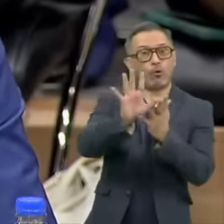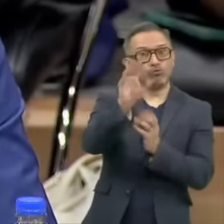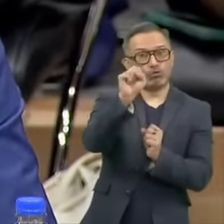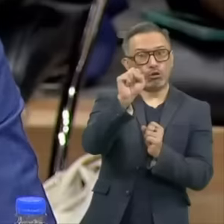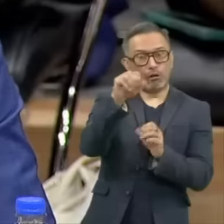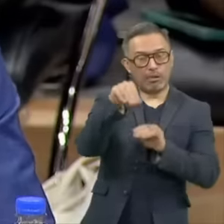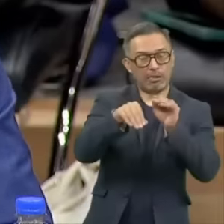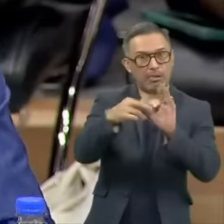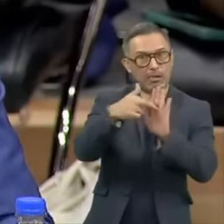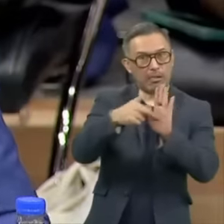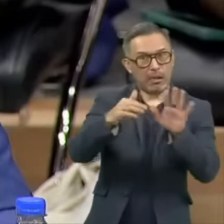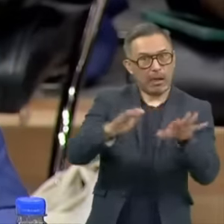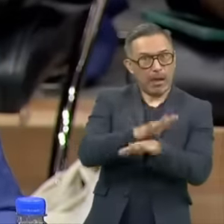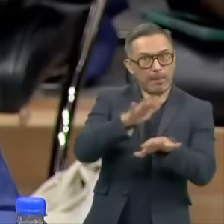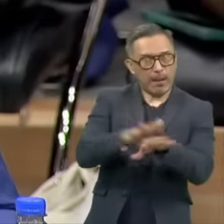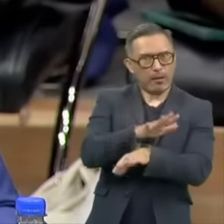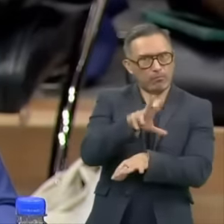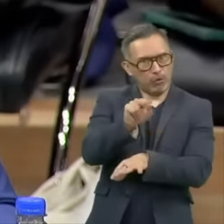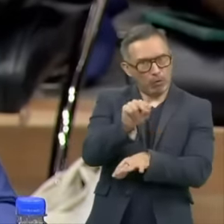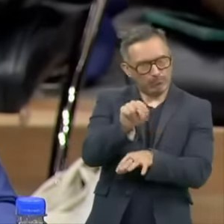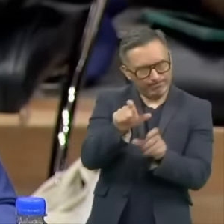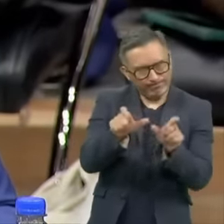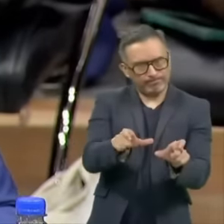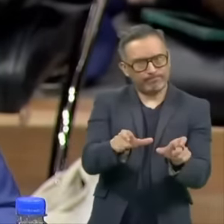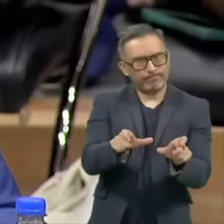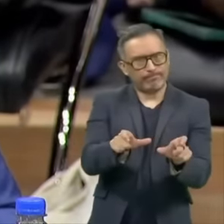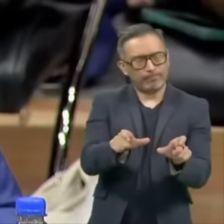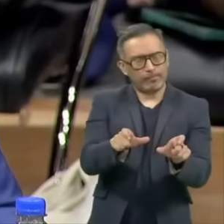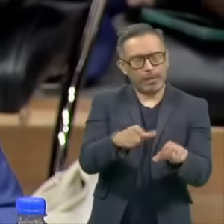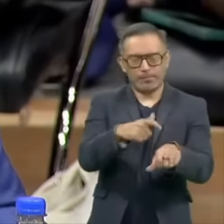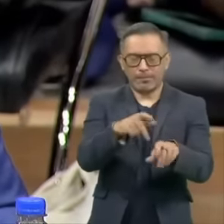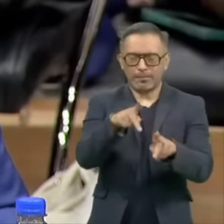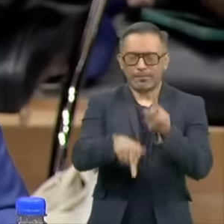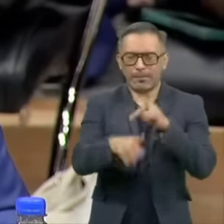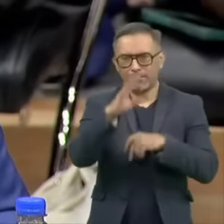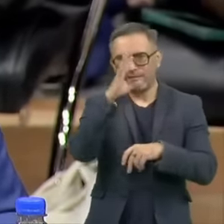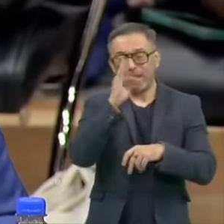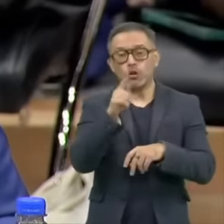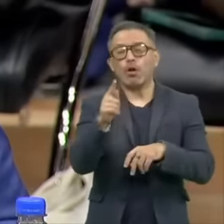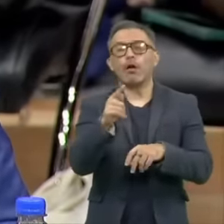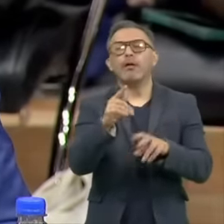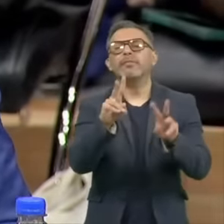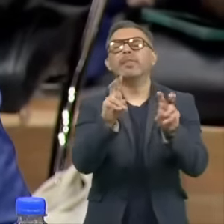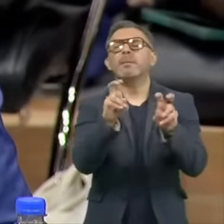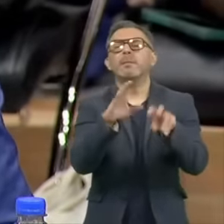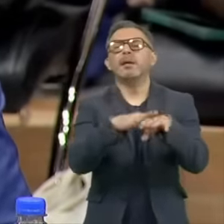constitución. El fondo de este tema, y me reservo para las siguientes rondas, el fondo de este tema es